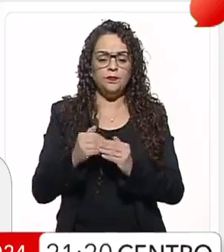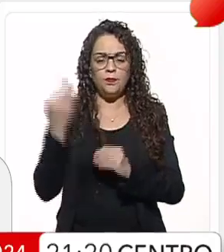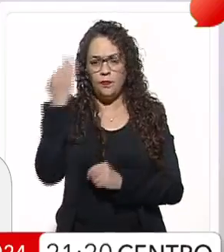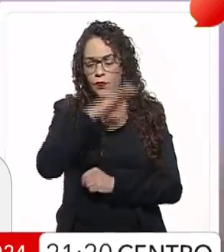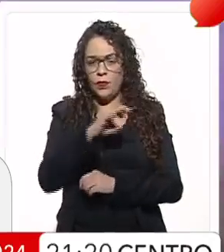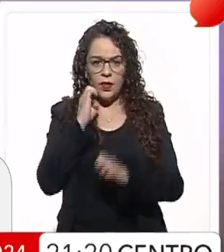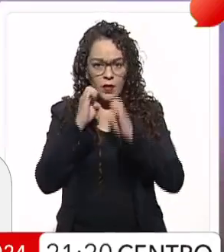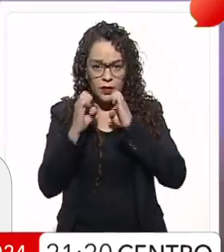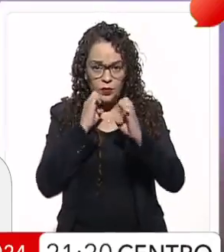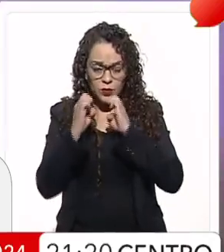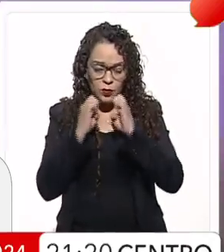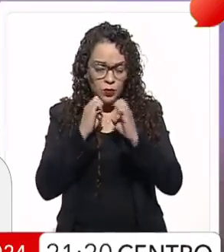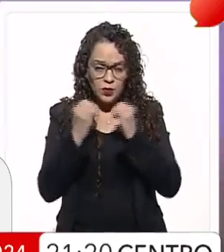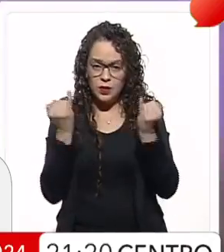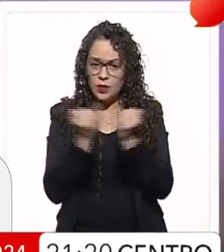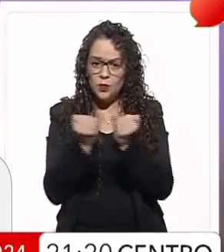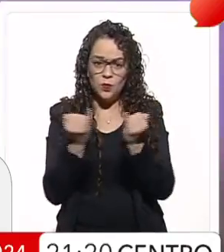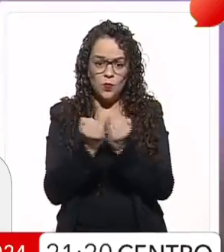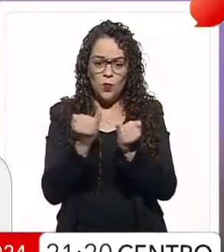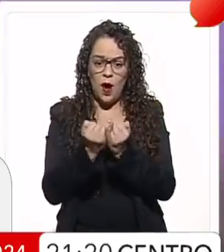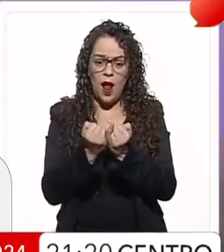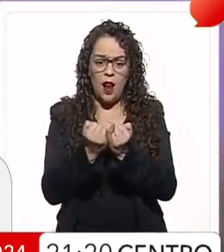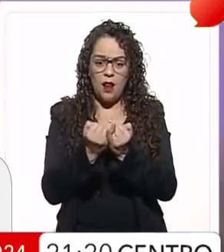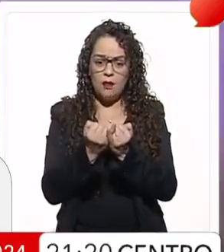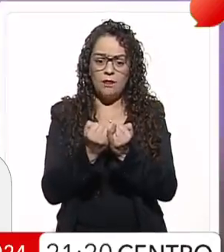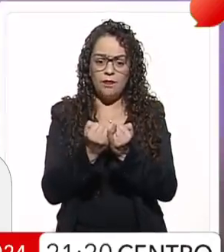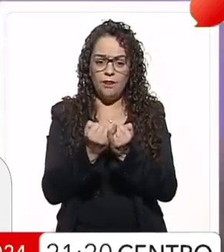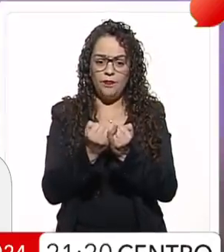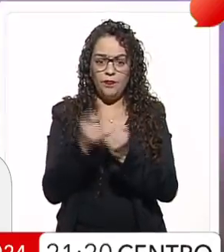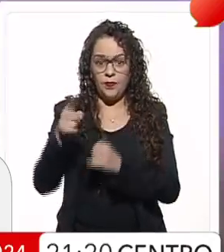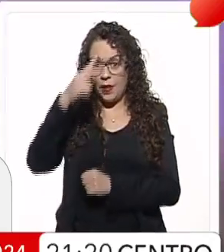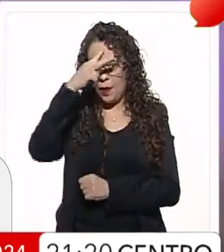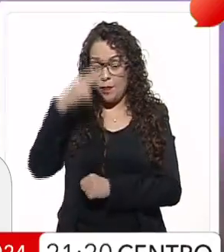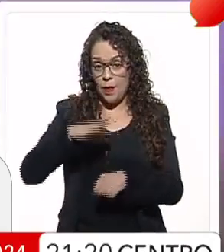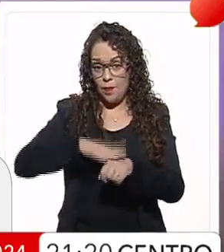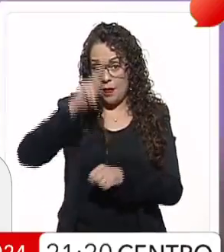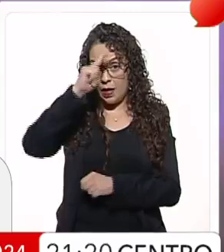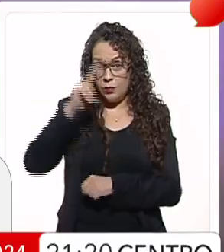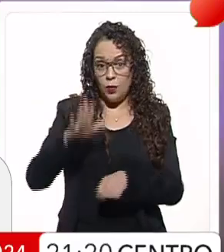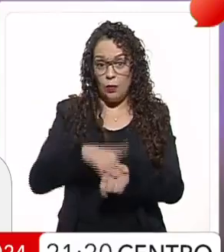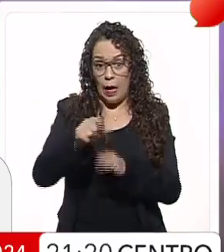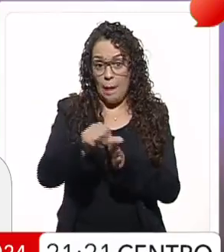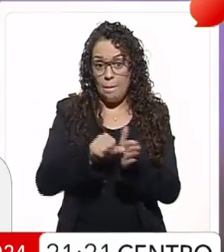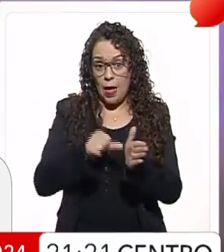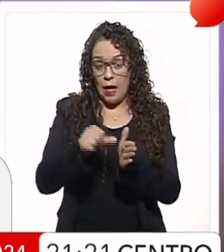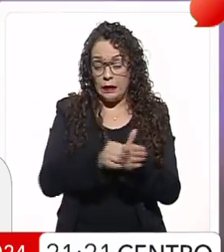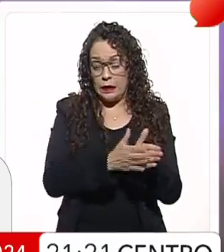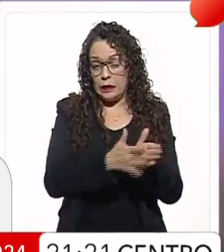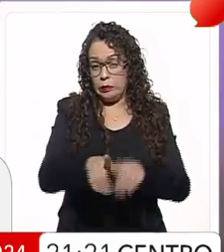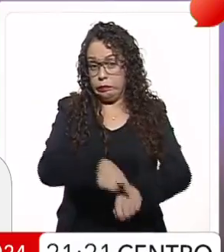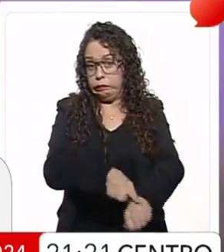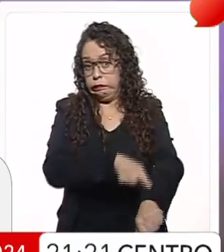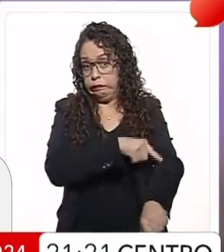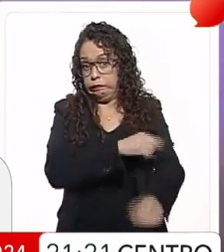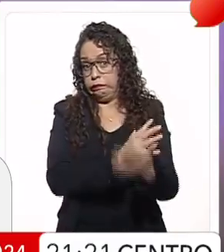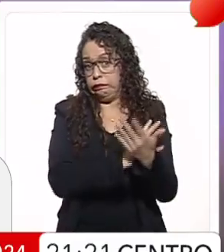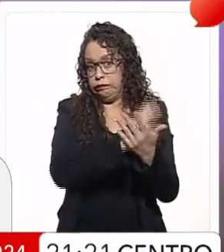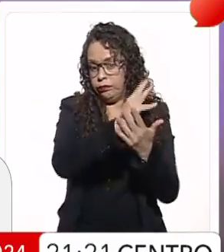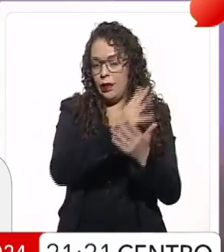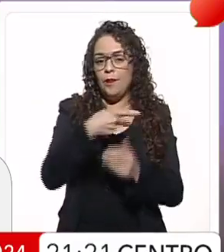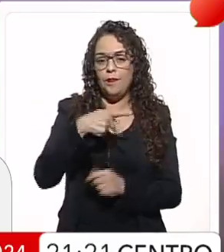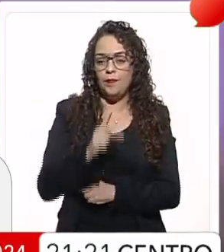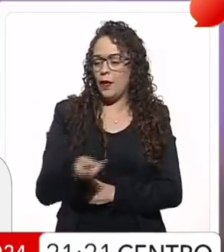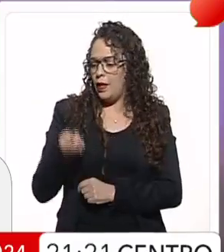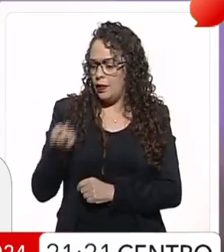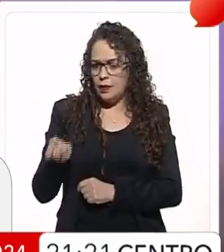que en México, si bien ha sido mucho más exagerado porque fue durante meses, en este caso los últimos días ha